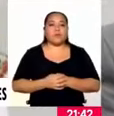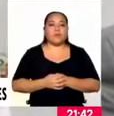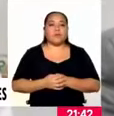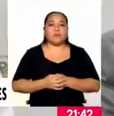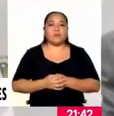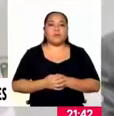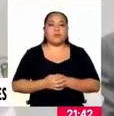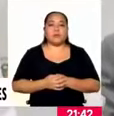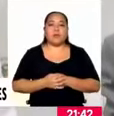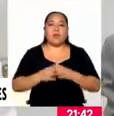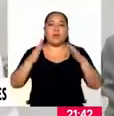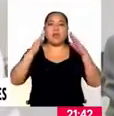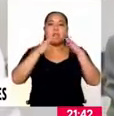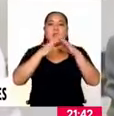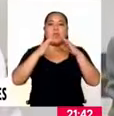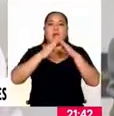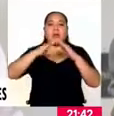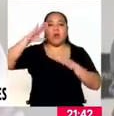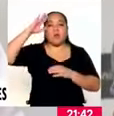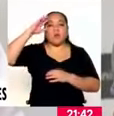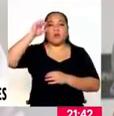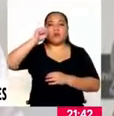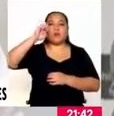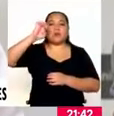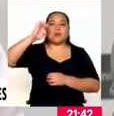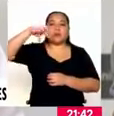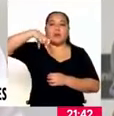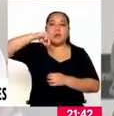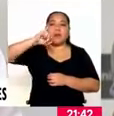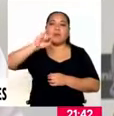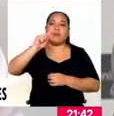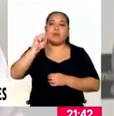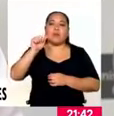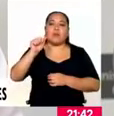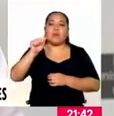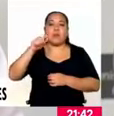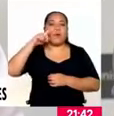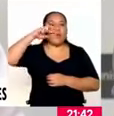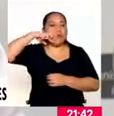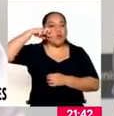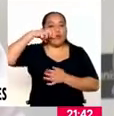la comisaría de Cepita en Puno incendiada,